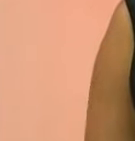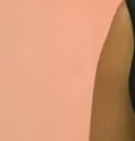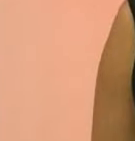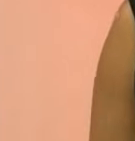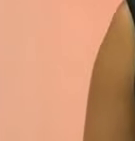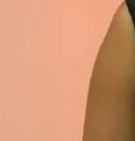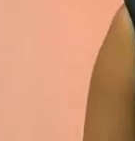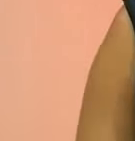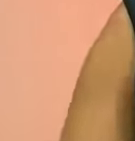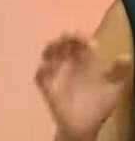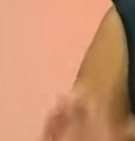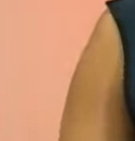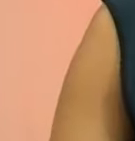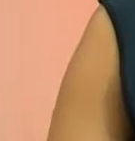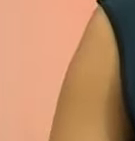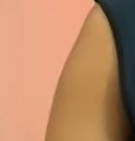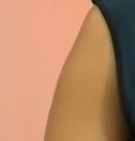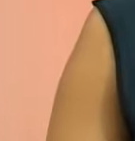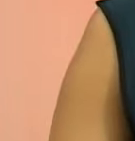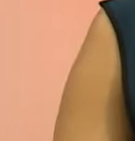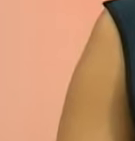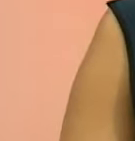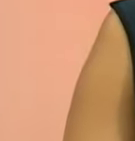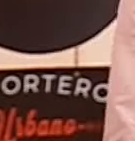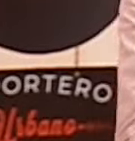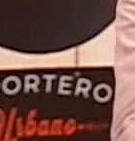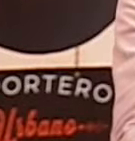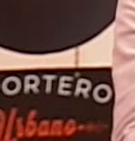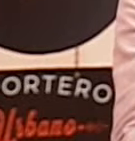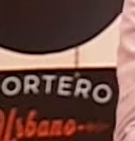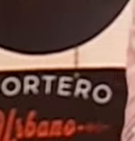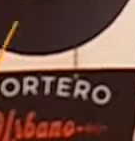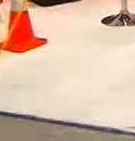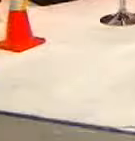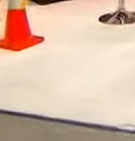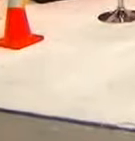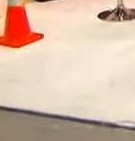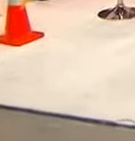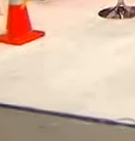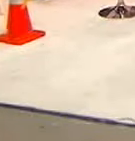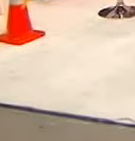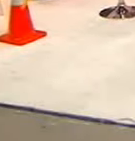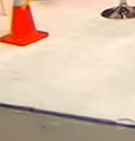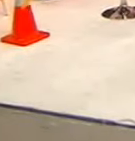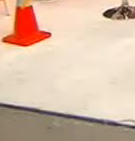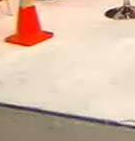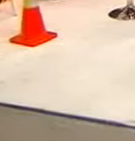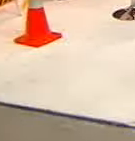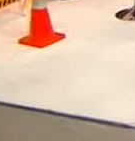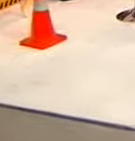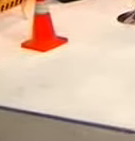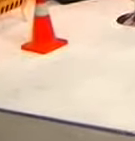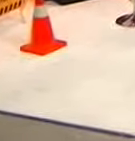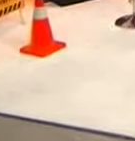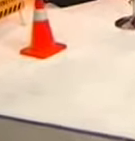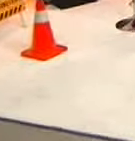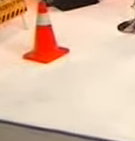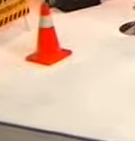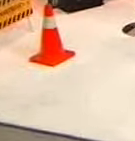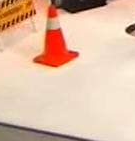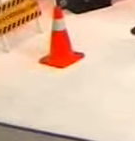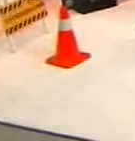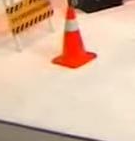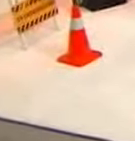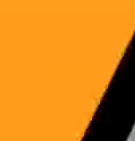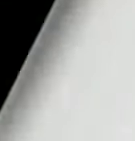conoceremos un emprendimiento donde elaboran gelatinas florales. Esto y mucho más aquí en Café TV, 8:30 de la mañana.